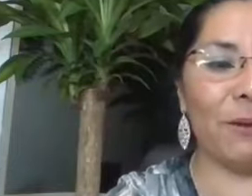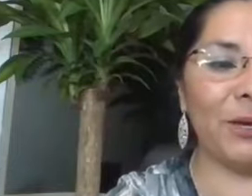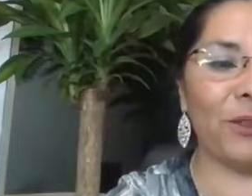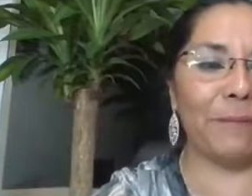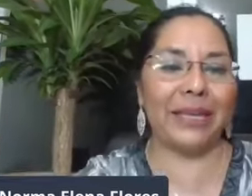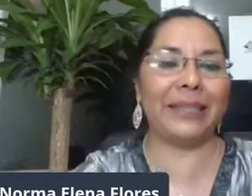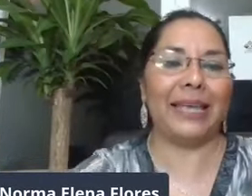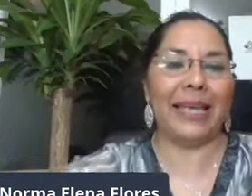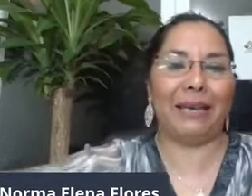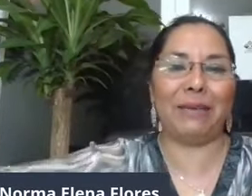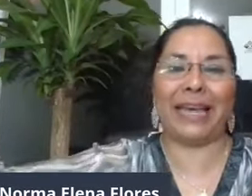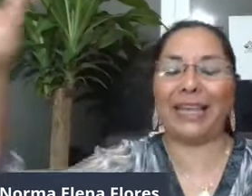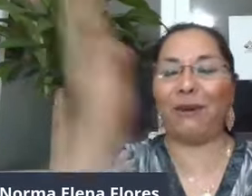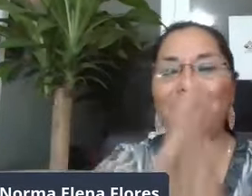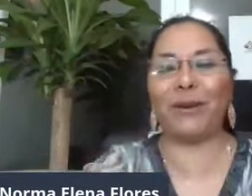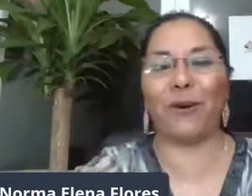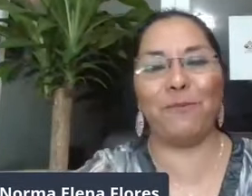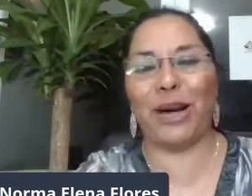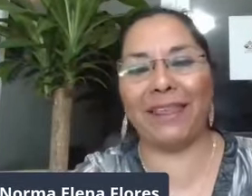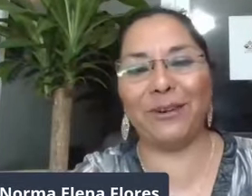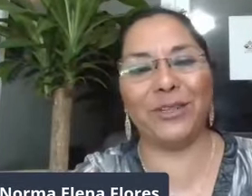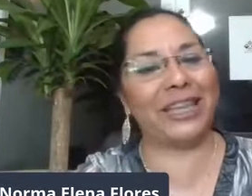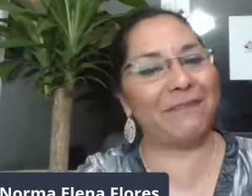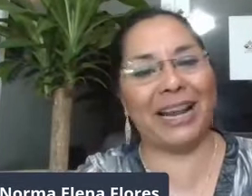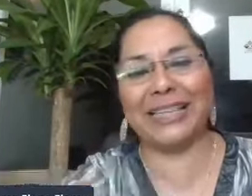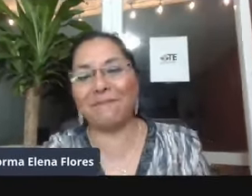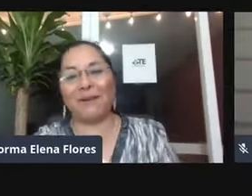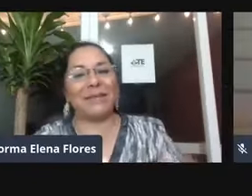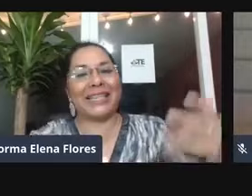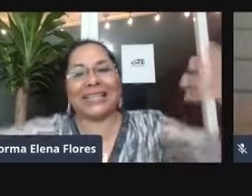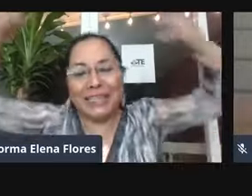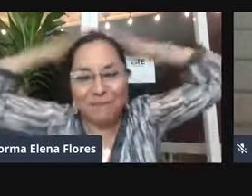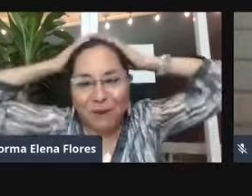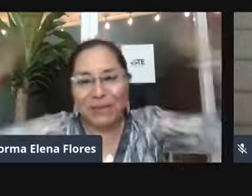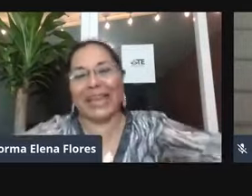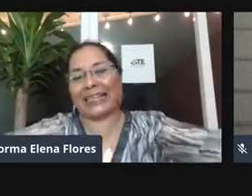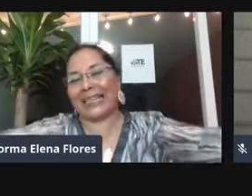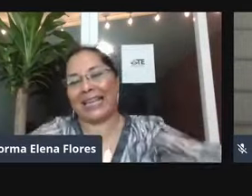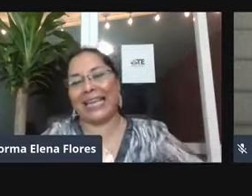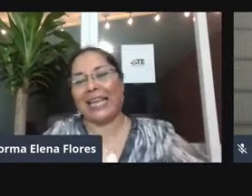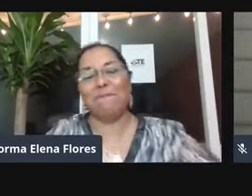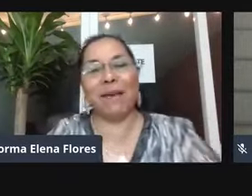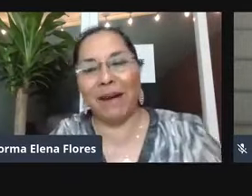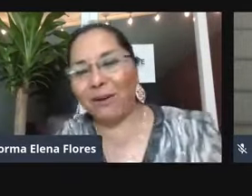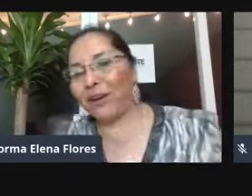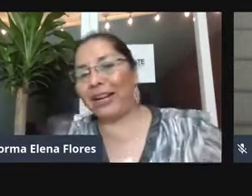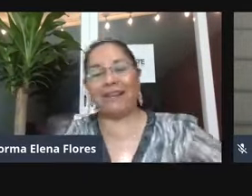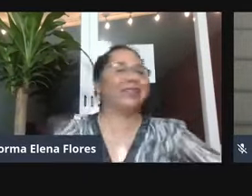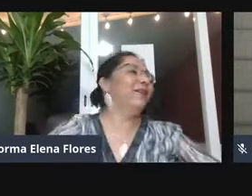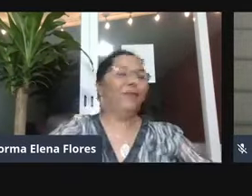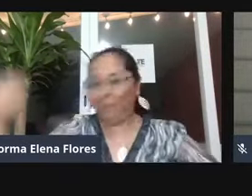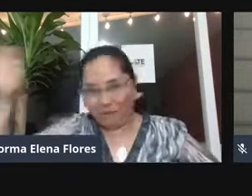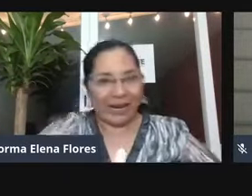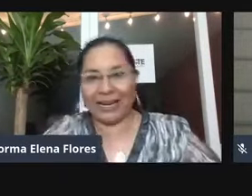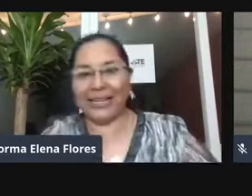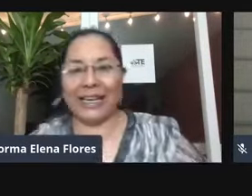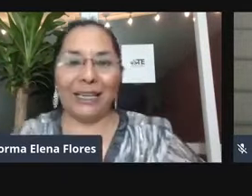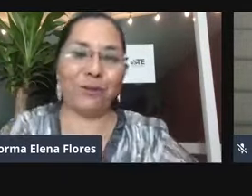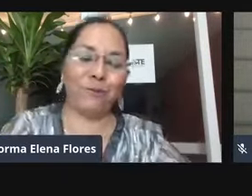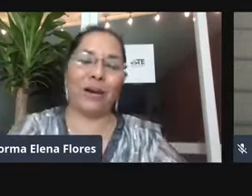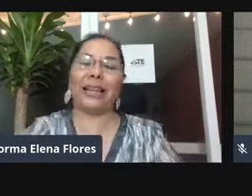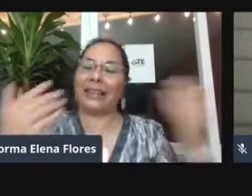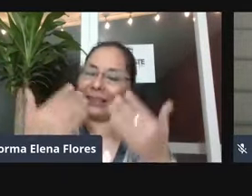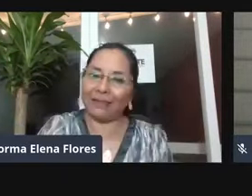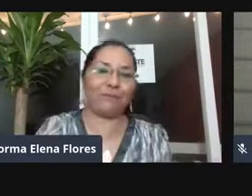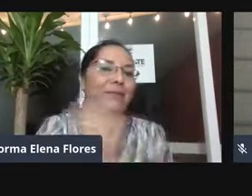mi querido amigo David. Mi querido amigo, como cada noche, de veras, amigo, a veces hasta se me olvida que estás ahí. Me va a correr, de veras. Me va a agarrar a